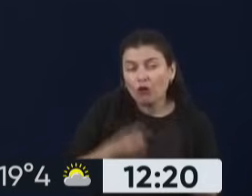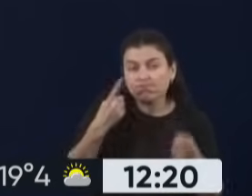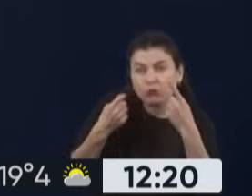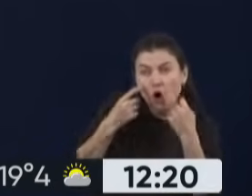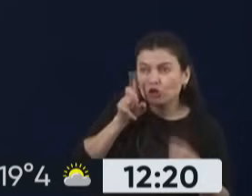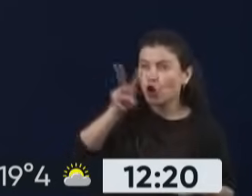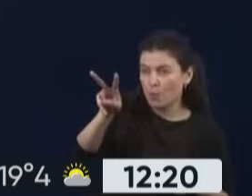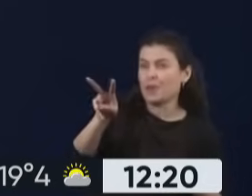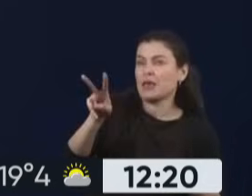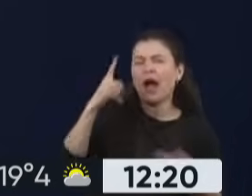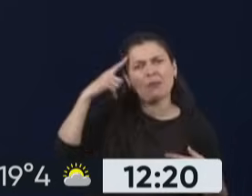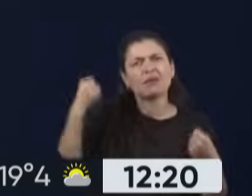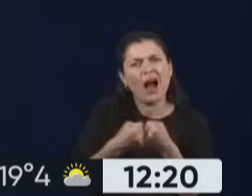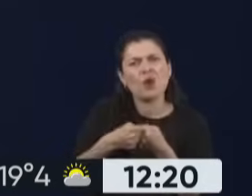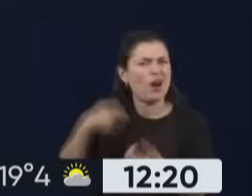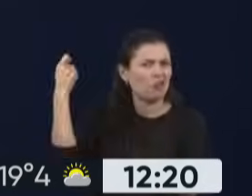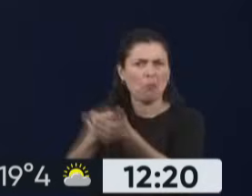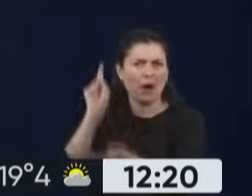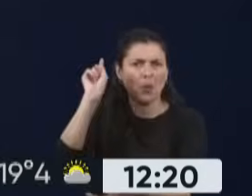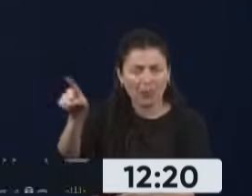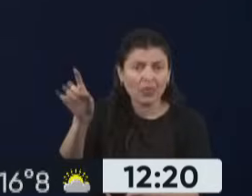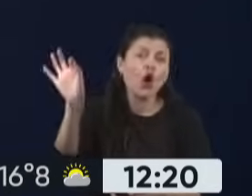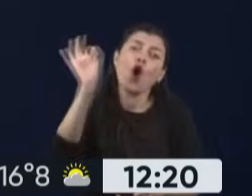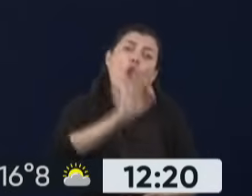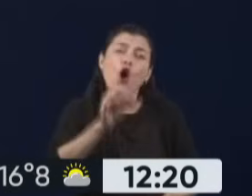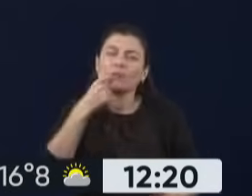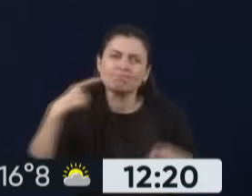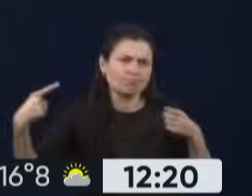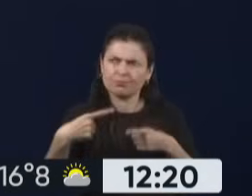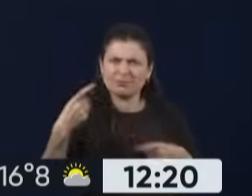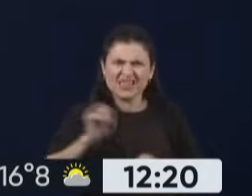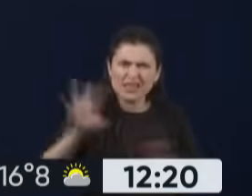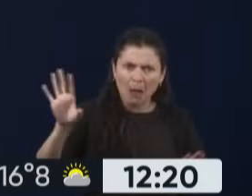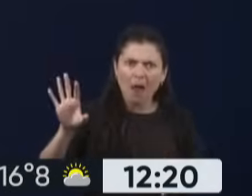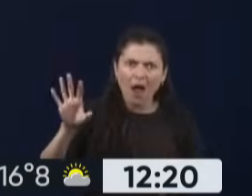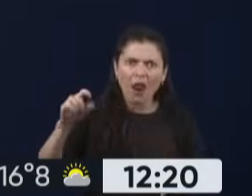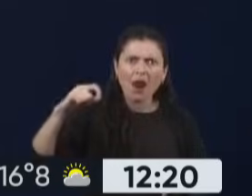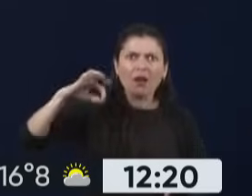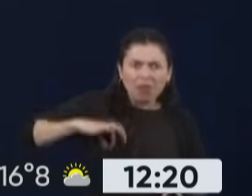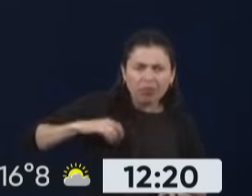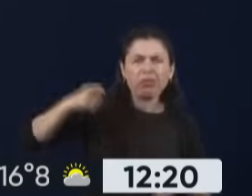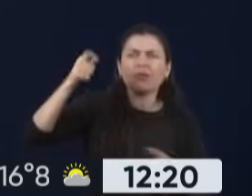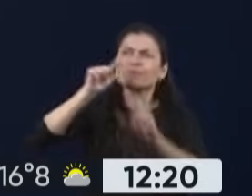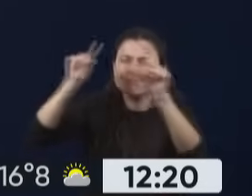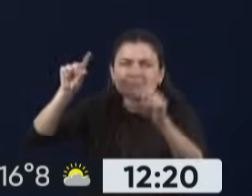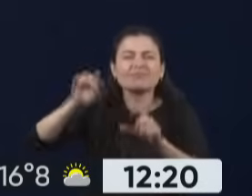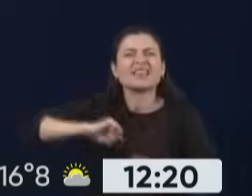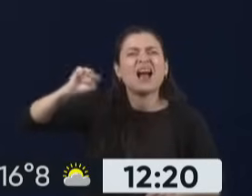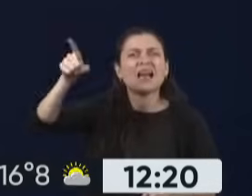de acuerdo, eventualmente disputarlo y presentar las razones por las cuales no estás de